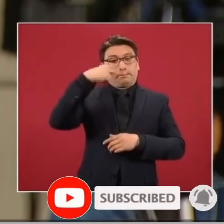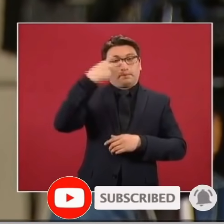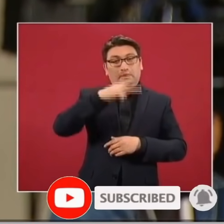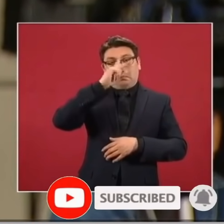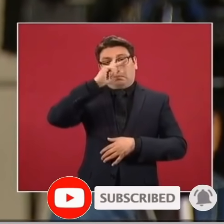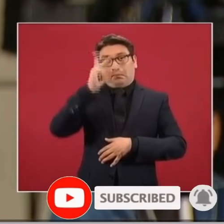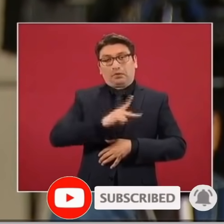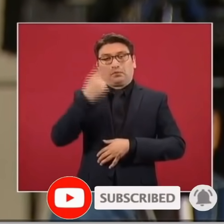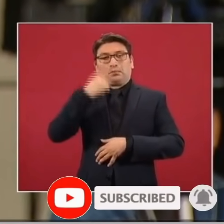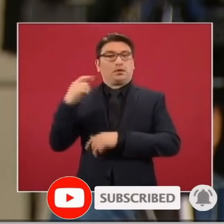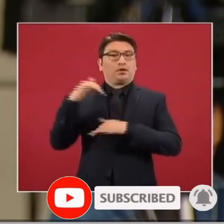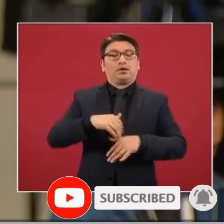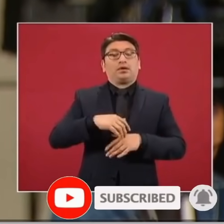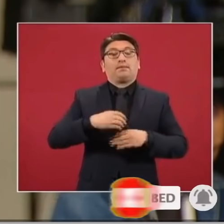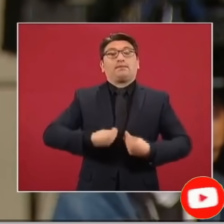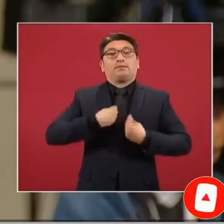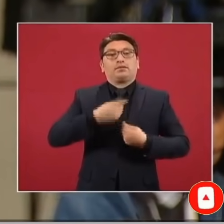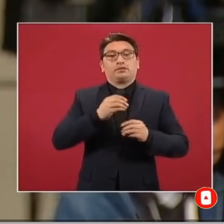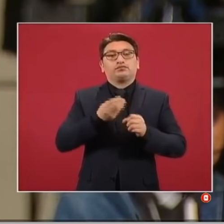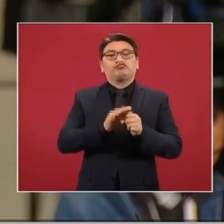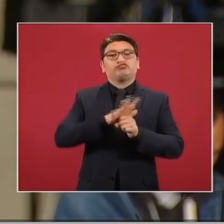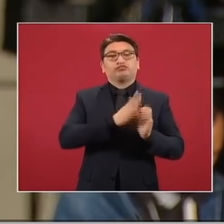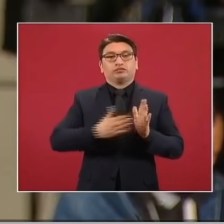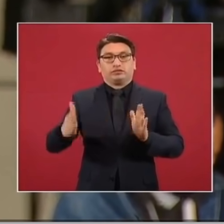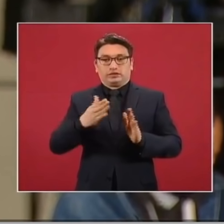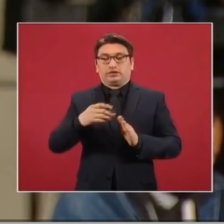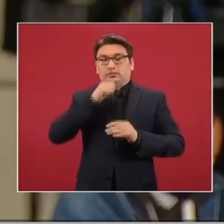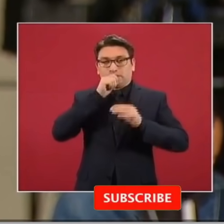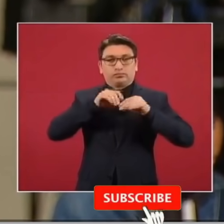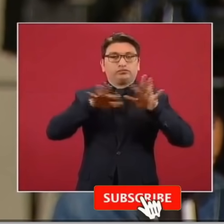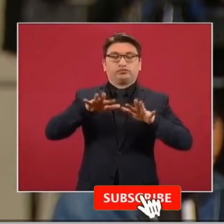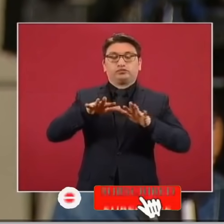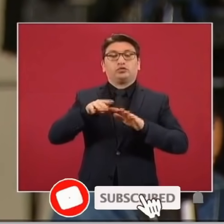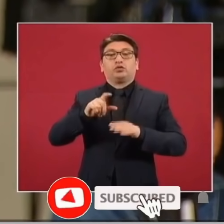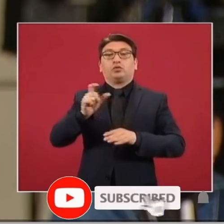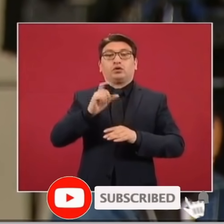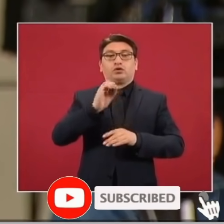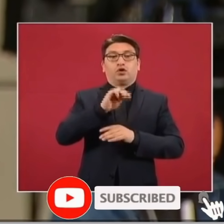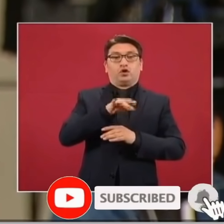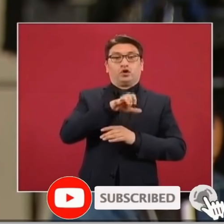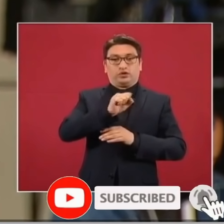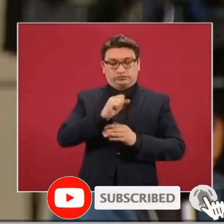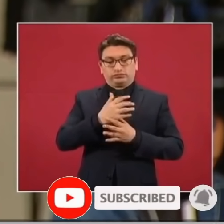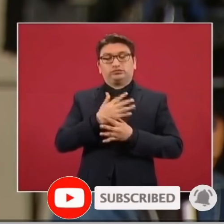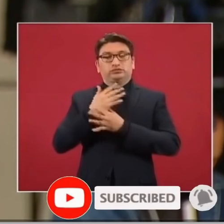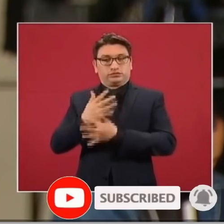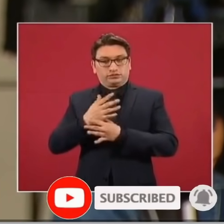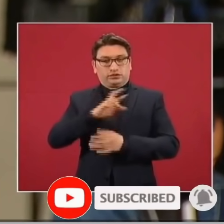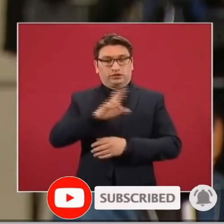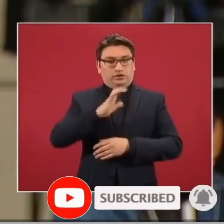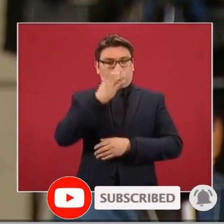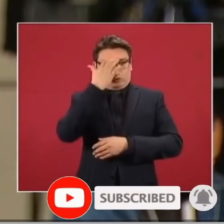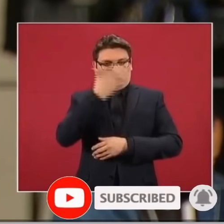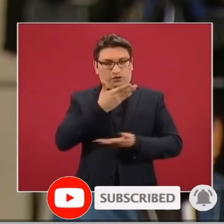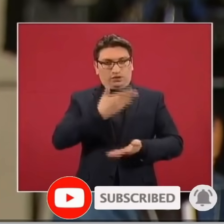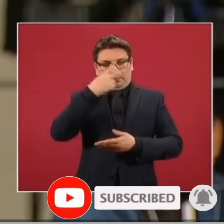país para vivir durante la pandemia. Esta publicación surgió tan solo unos días después que la Organización Mundial de la Salud reconociera a México por